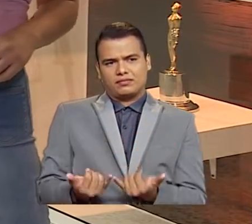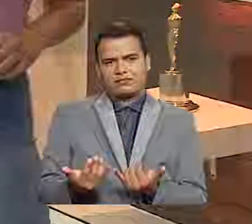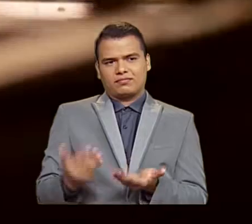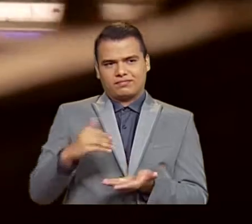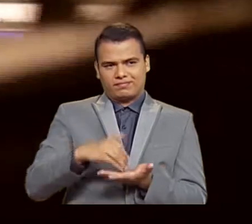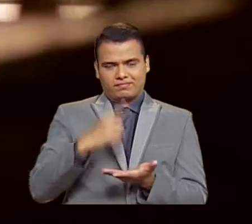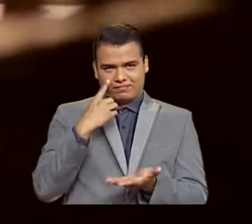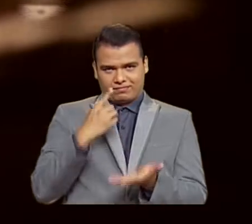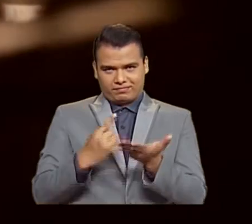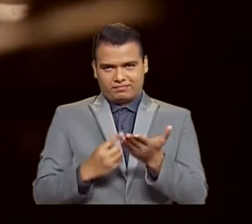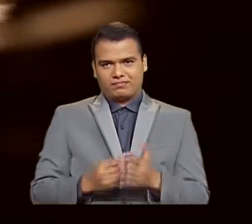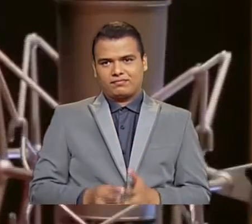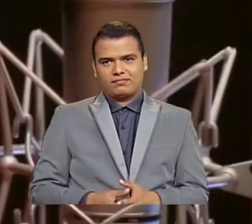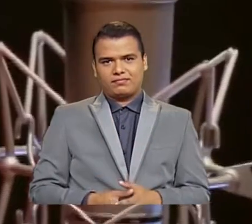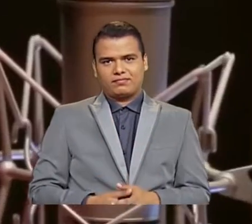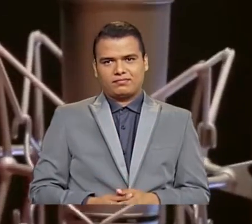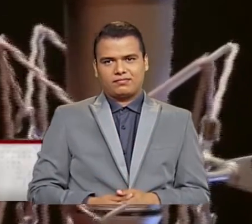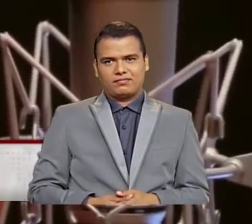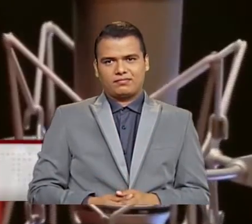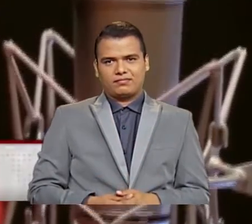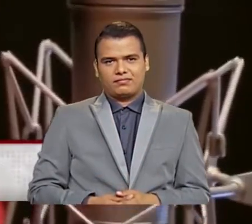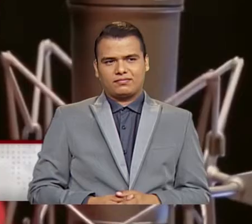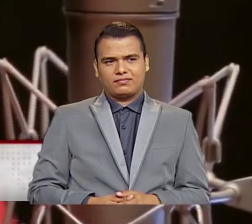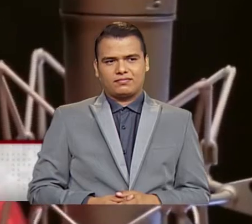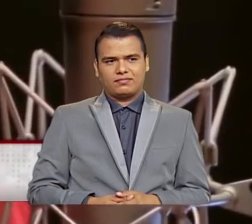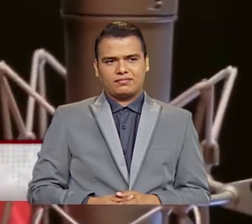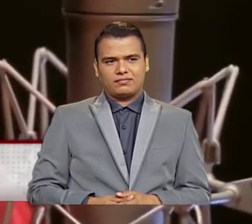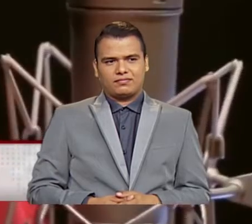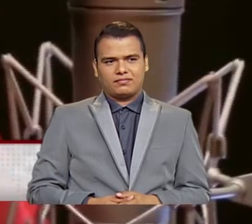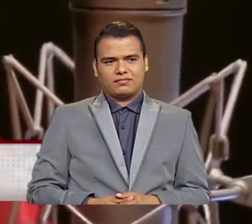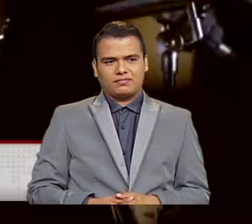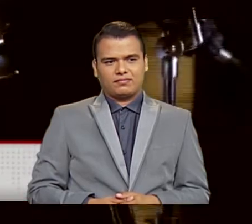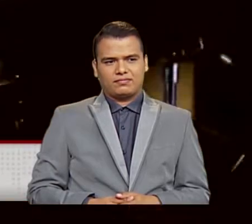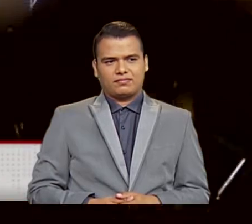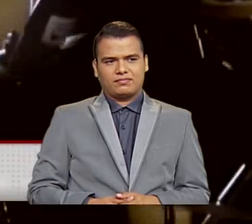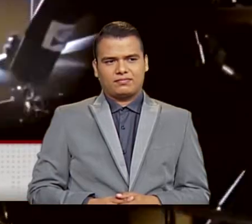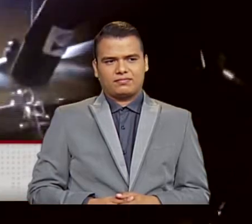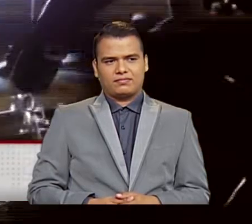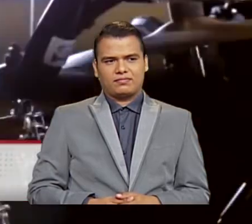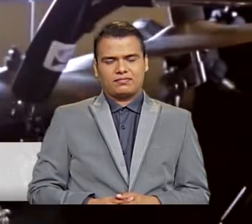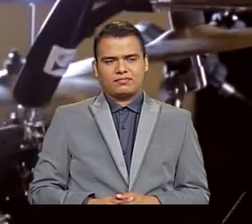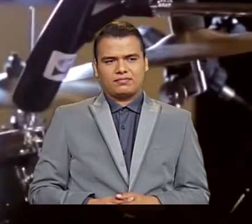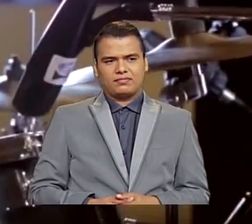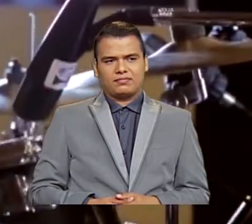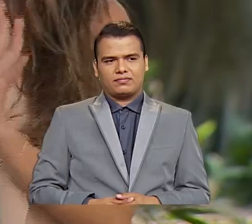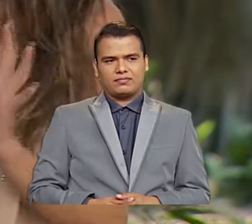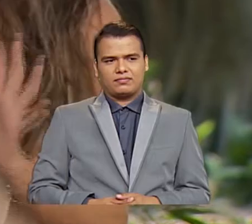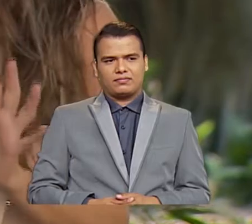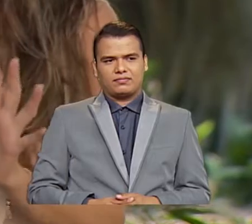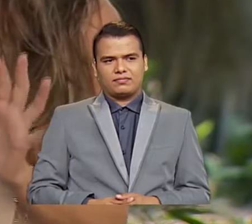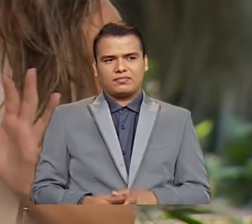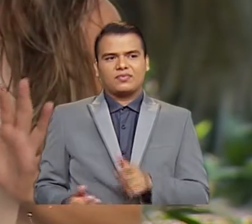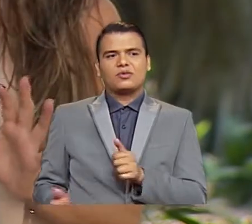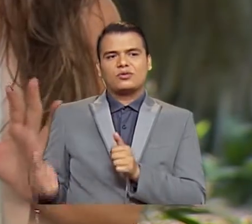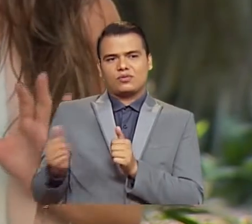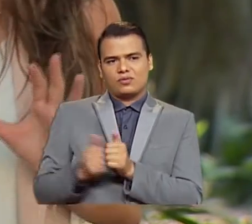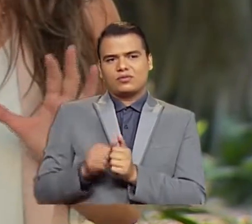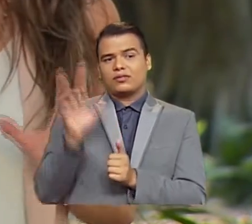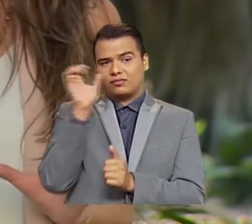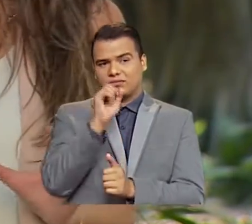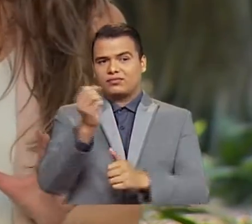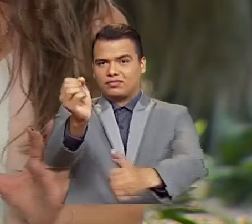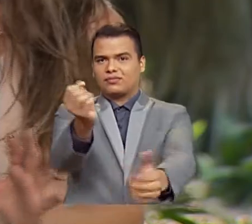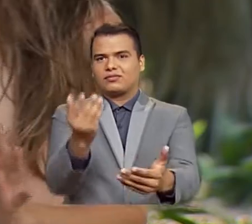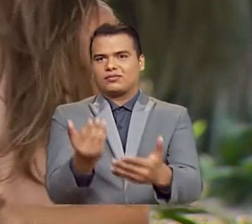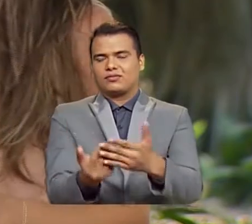vuelven. Voy a reír aunque me abrace la tristeza. Juntas es porque viene un nuevo lanzamiento que se llama